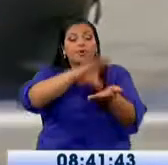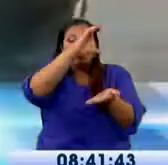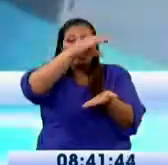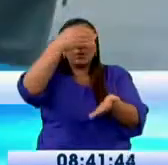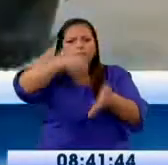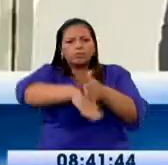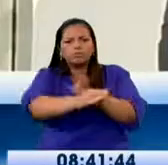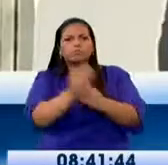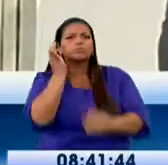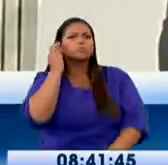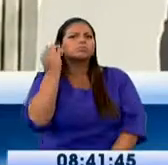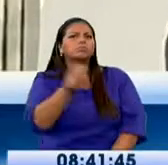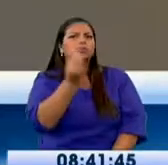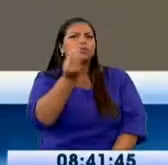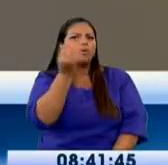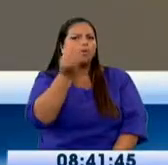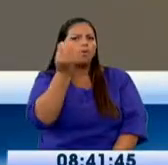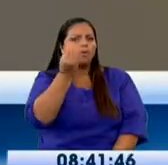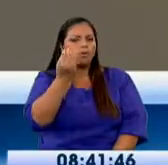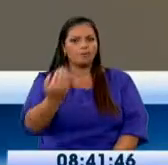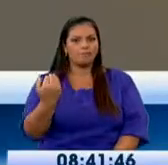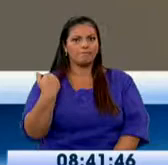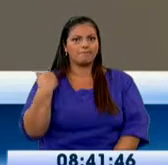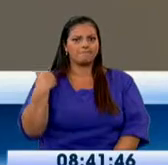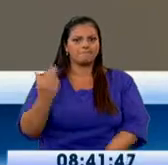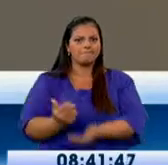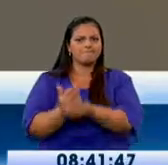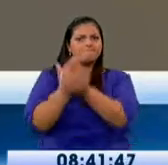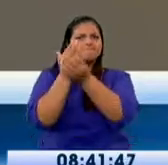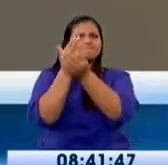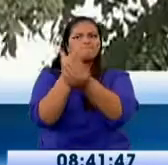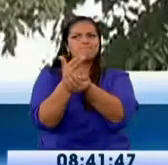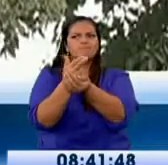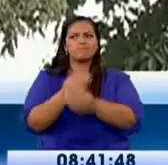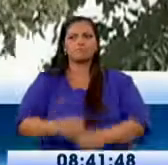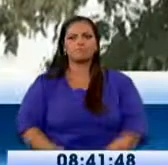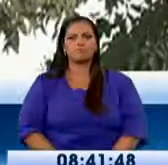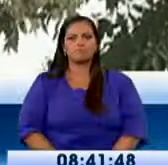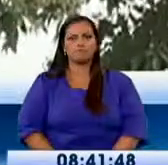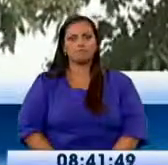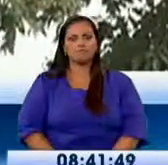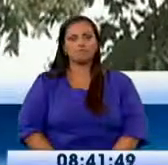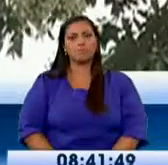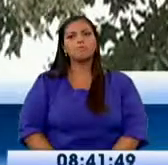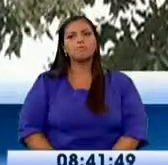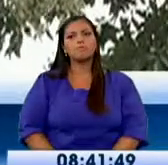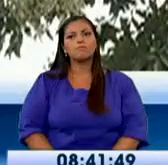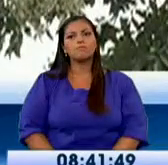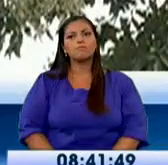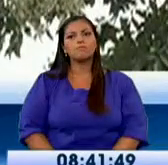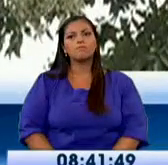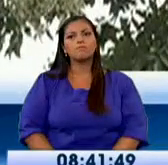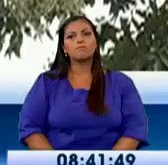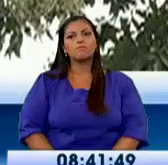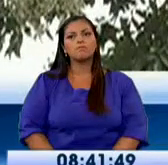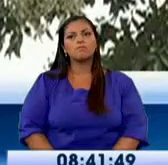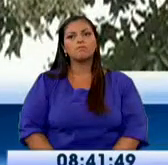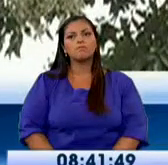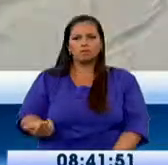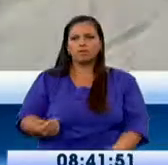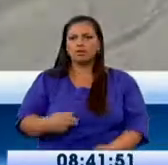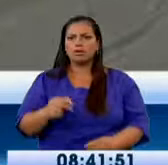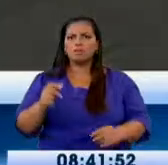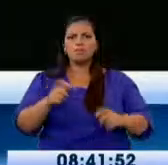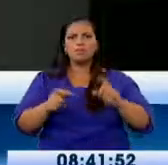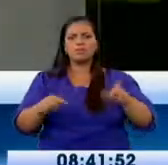norte de Guayaquil. Un estudiante habría llevado un arma de fuego hasta el punto, de ahí que la misma se detonó. Enseguida la noticia corrió por